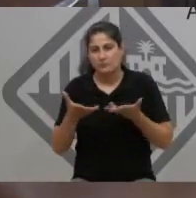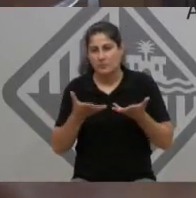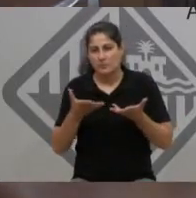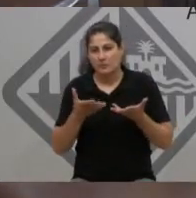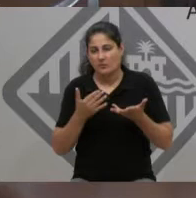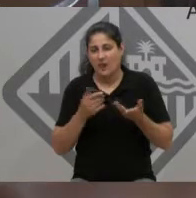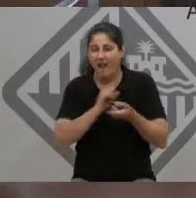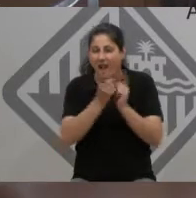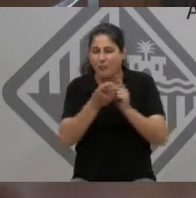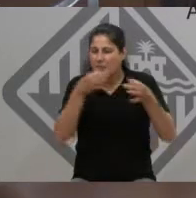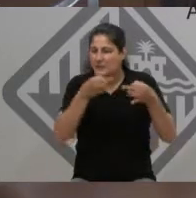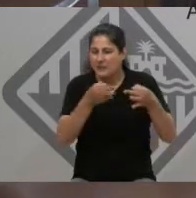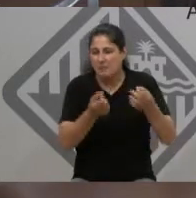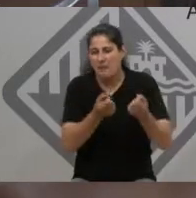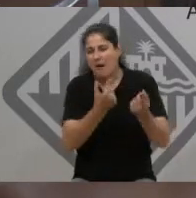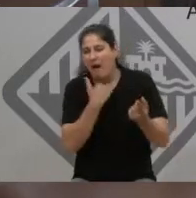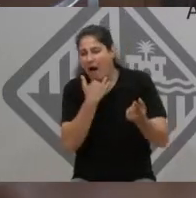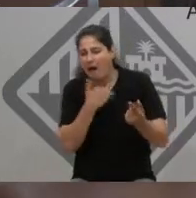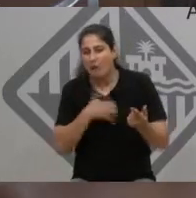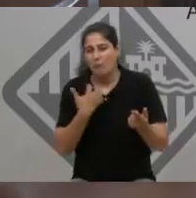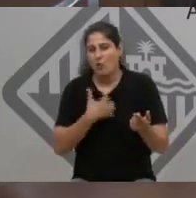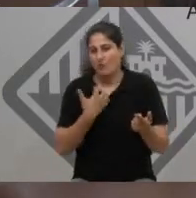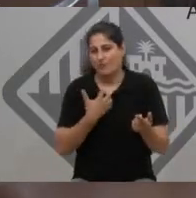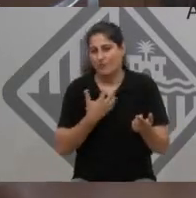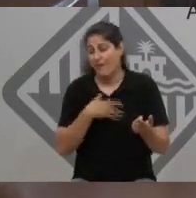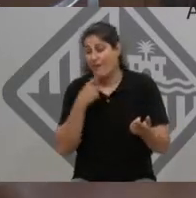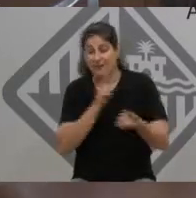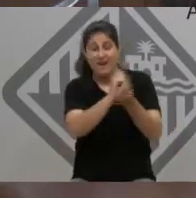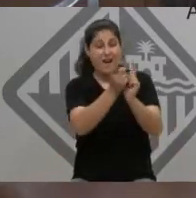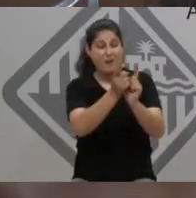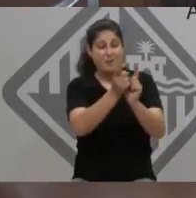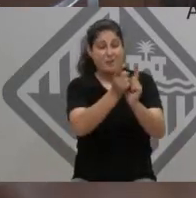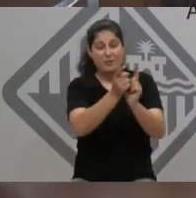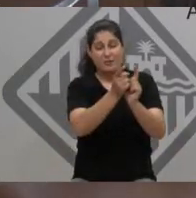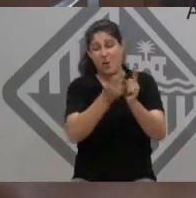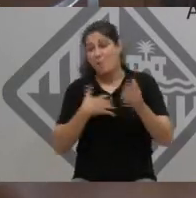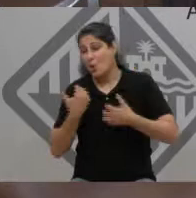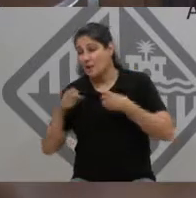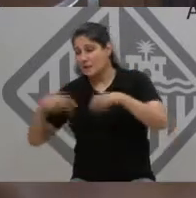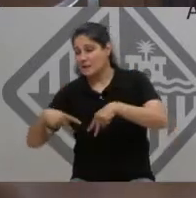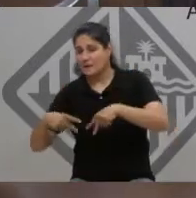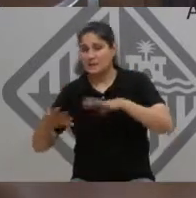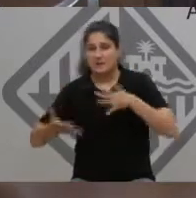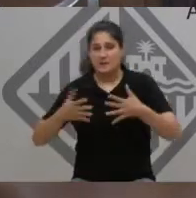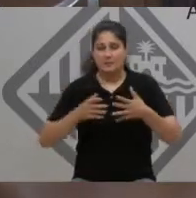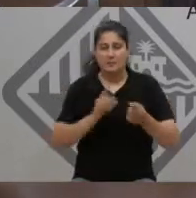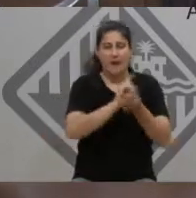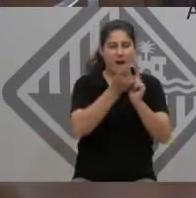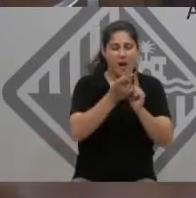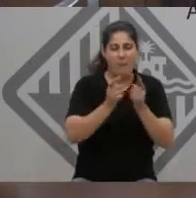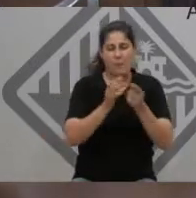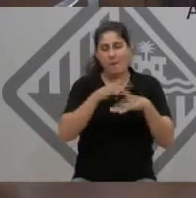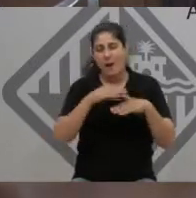produce algún tipo de molestia. Es decir, no podemos pretender hacer unos cambios de pasar a una modernización, hacer